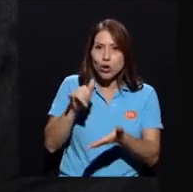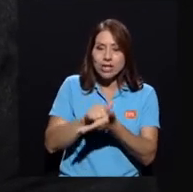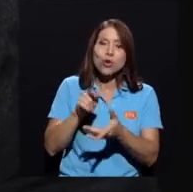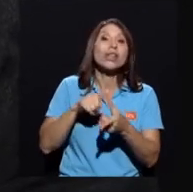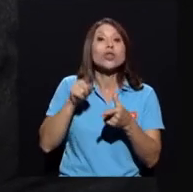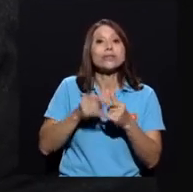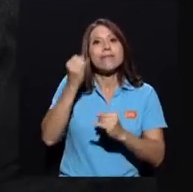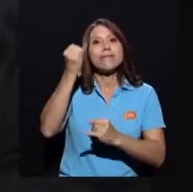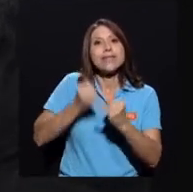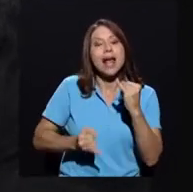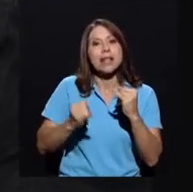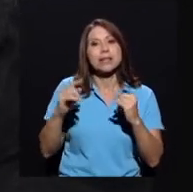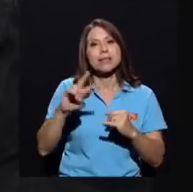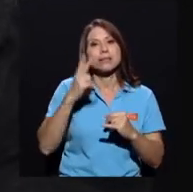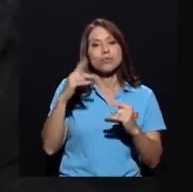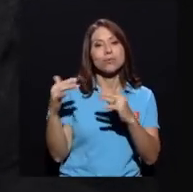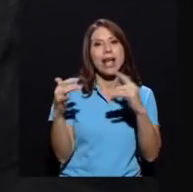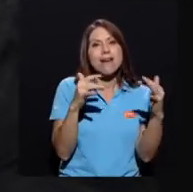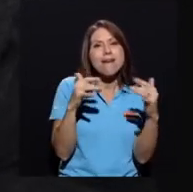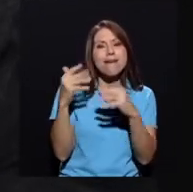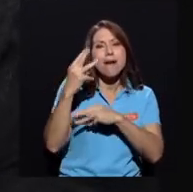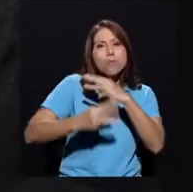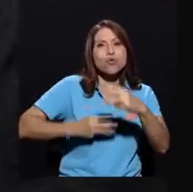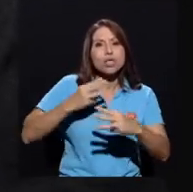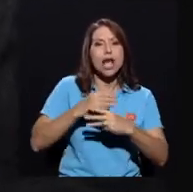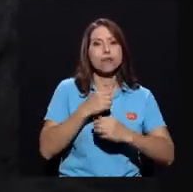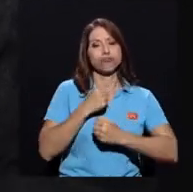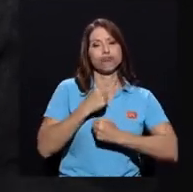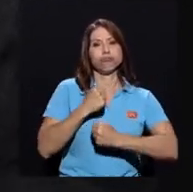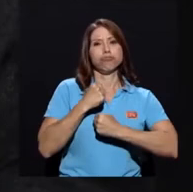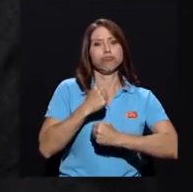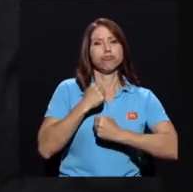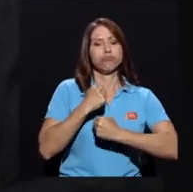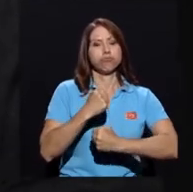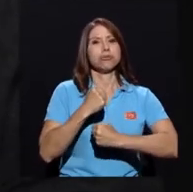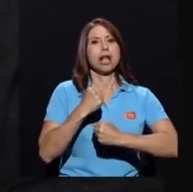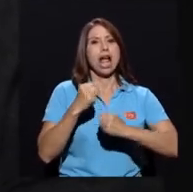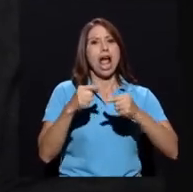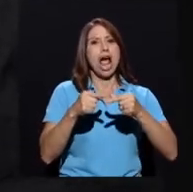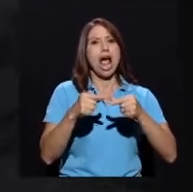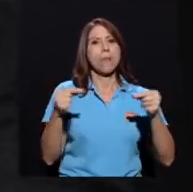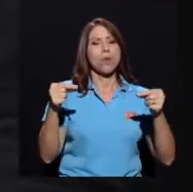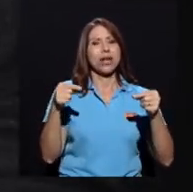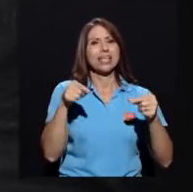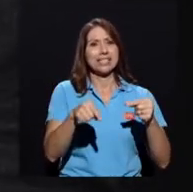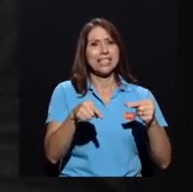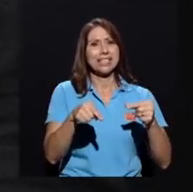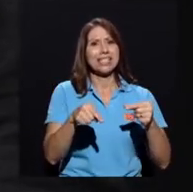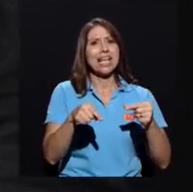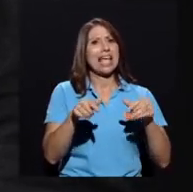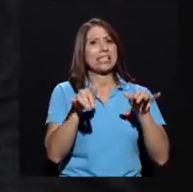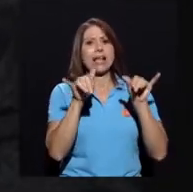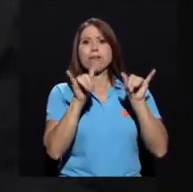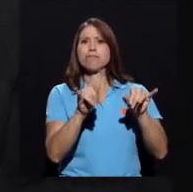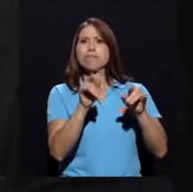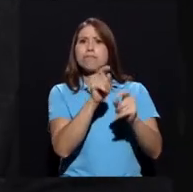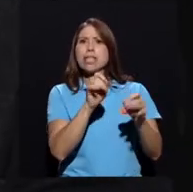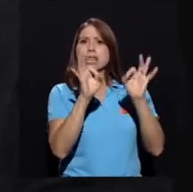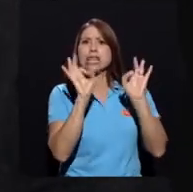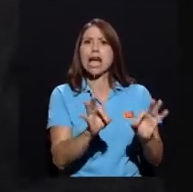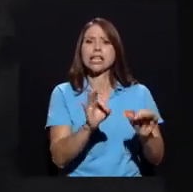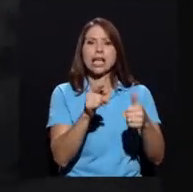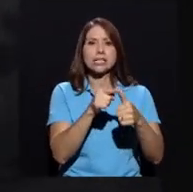de la Segunda Guerra Mundial, las tropas japonesas estaban prácticamente intactas, tanto en Manchuria como en